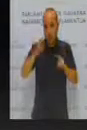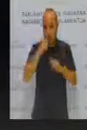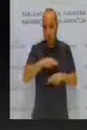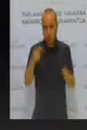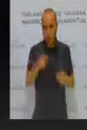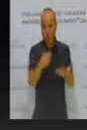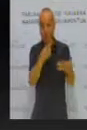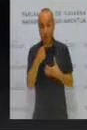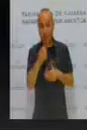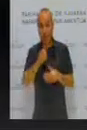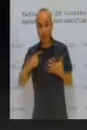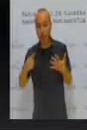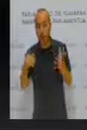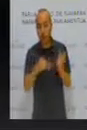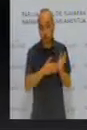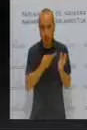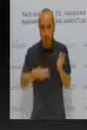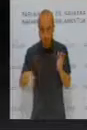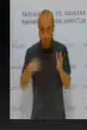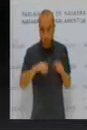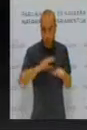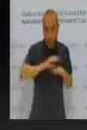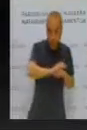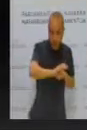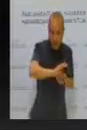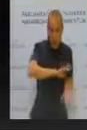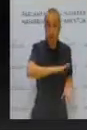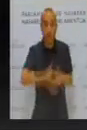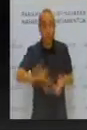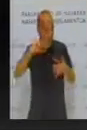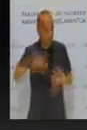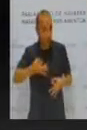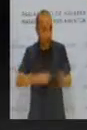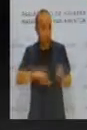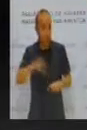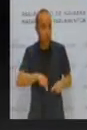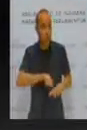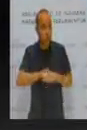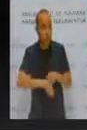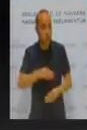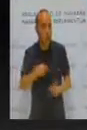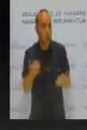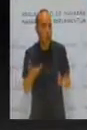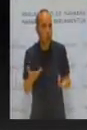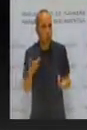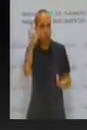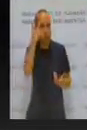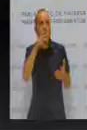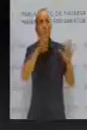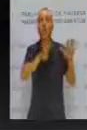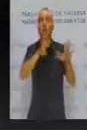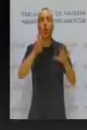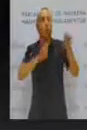que tenía esa partida, ¿saben cuál fue la ejecución presupuestaria de la misma? Dirán ustedes, el 98%,